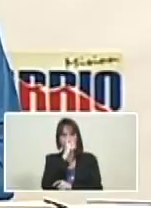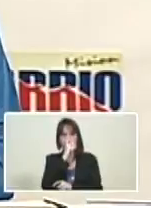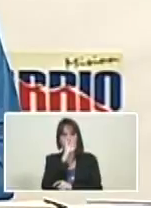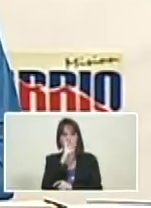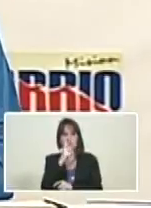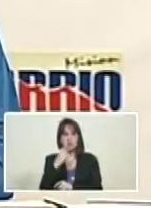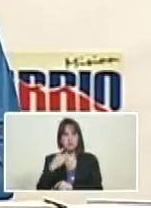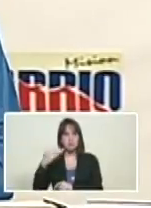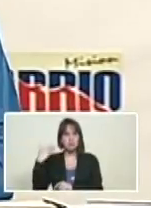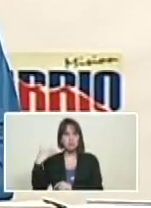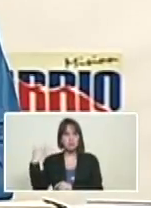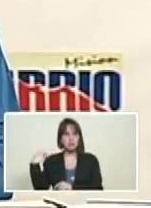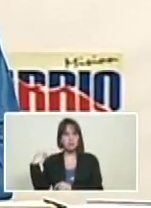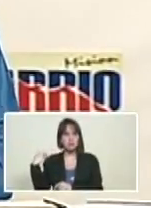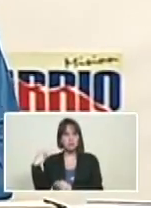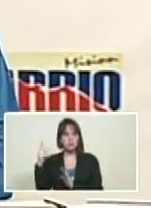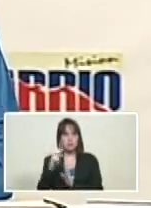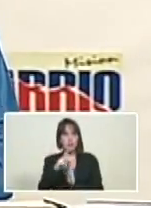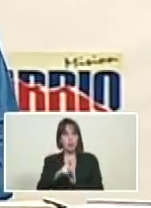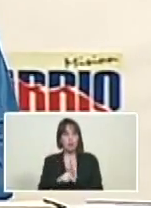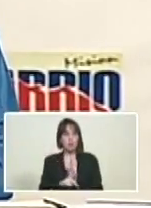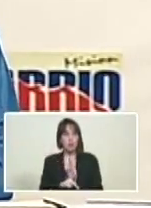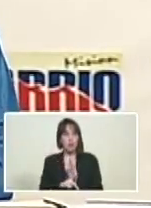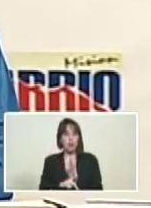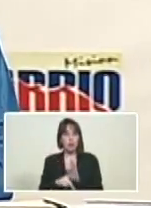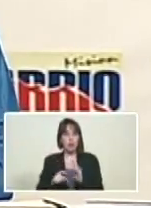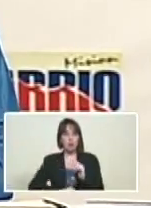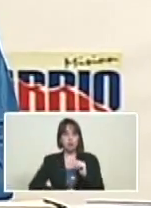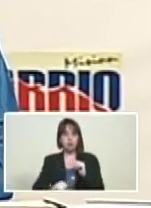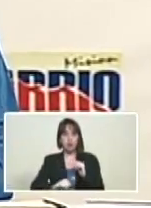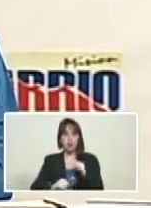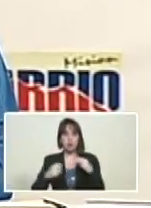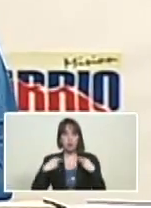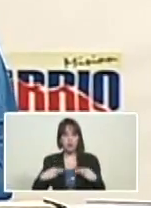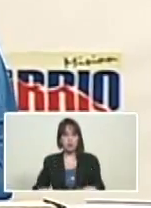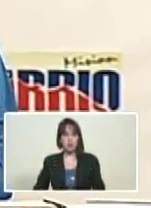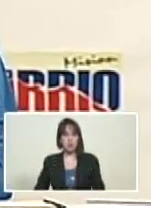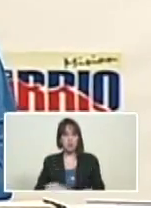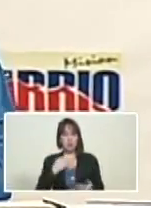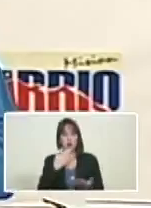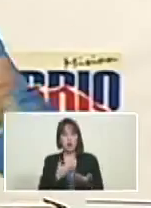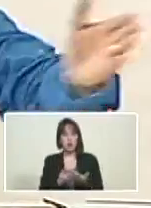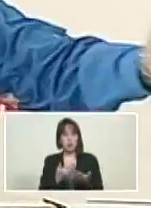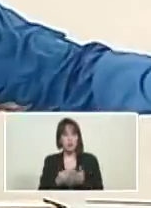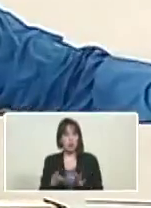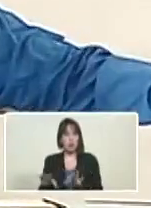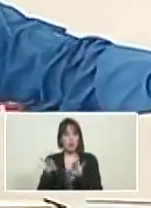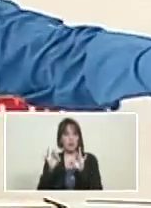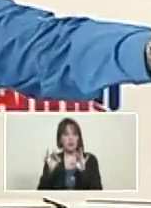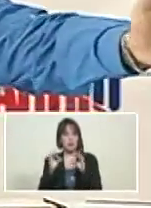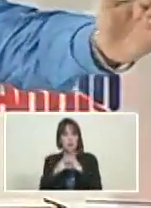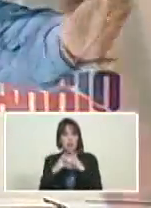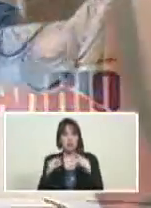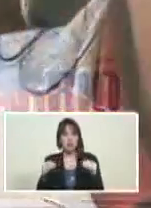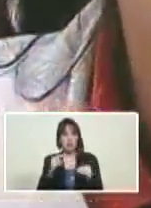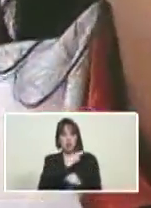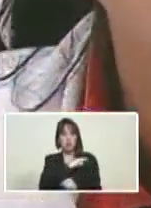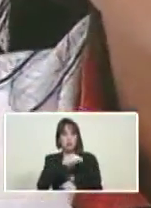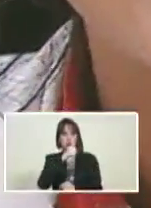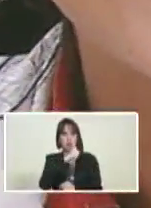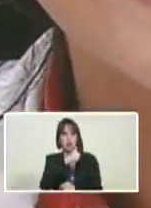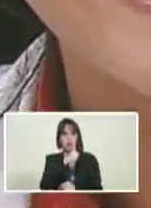Creé el plan parto humanizado. Y yo le pido de manera especial a todas las autoridades, a